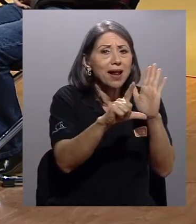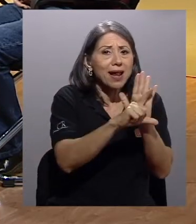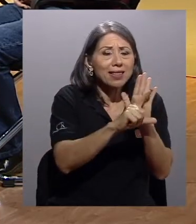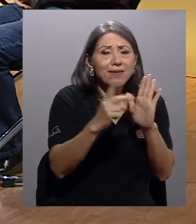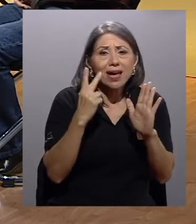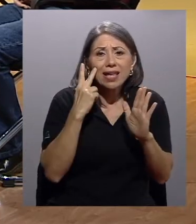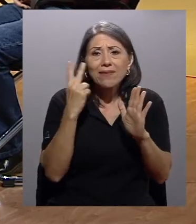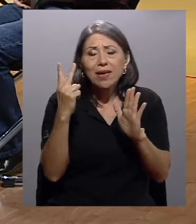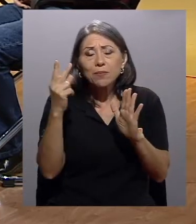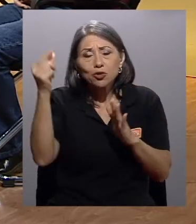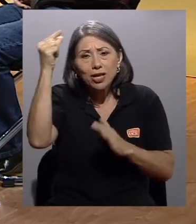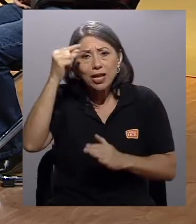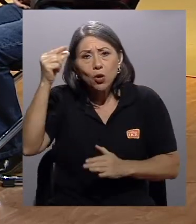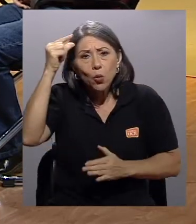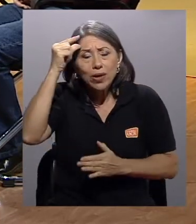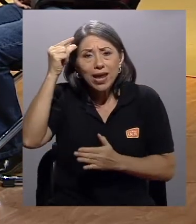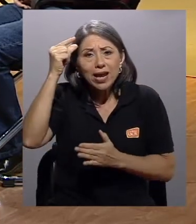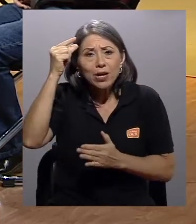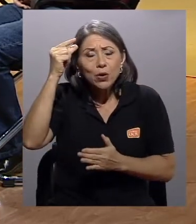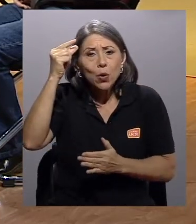vemos en el gobierno